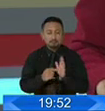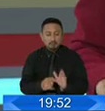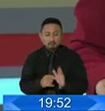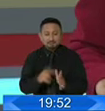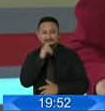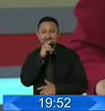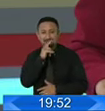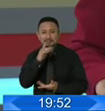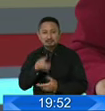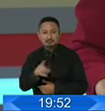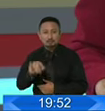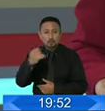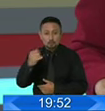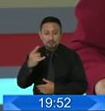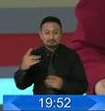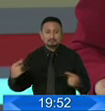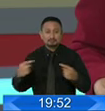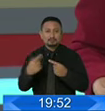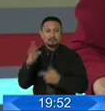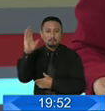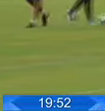que entrenará el jueves abrazo